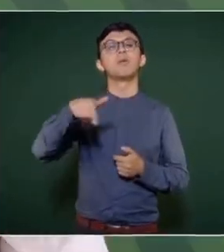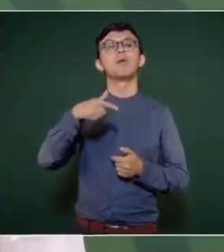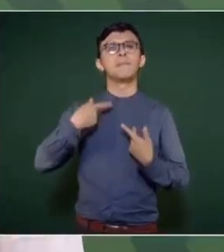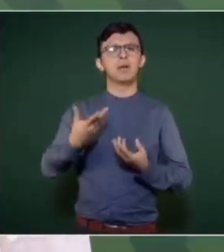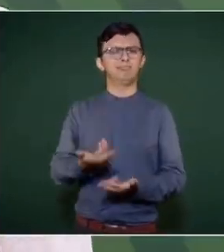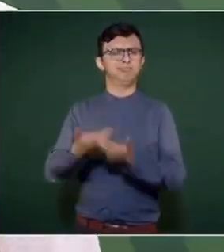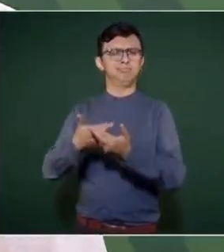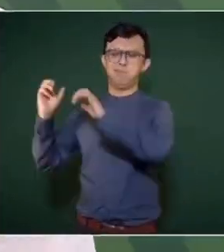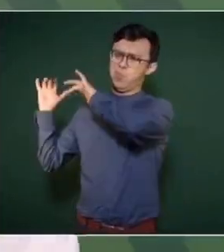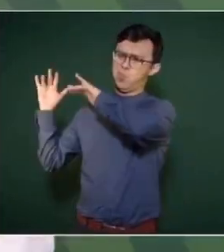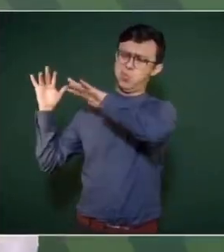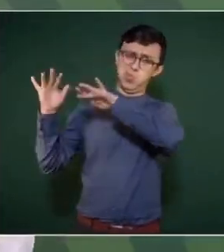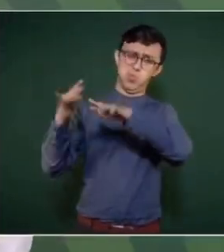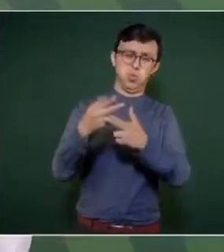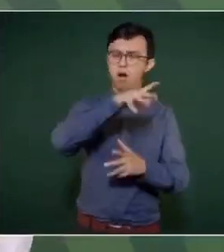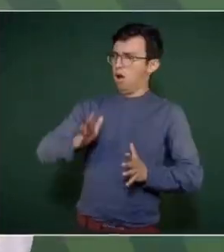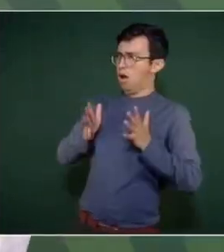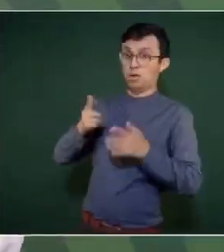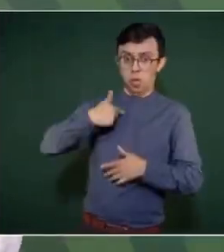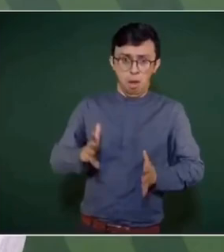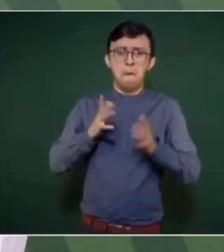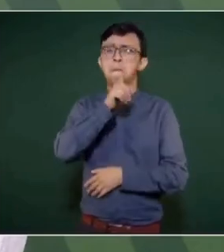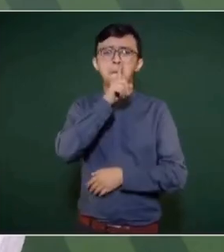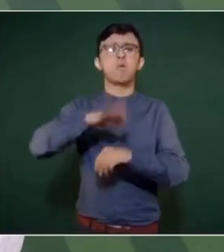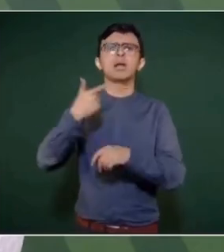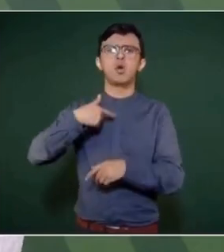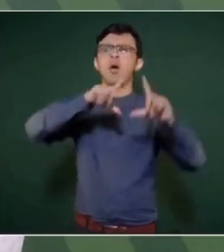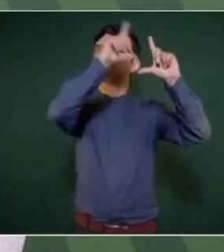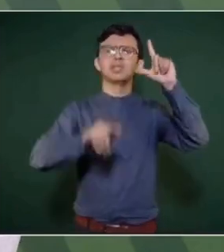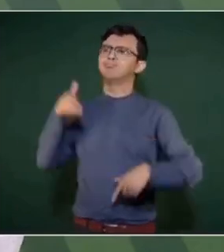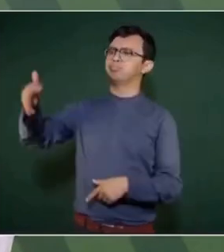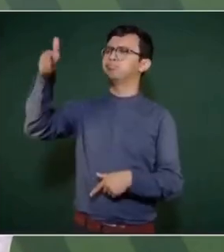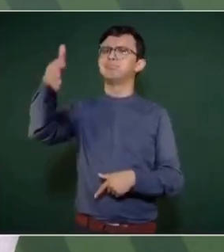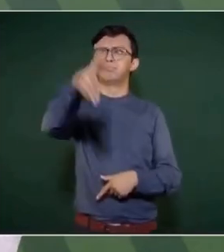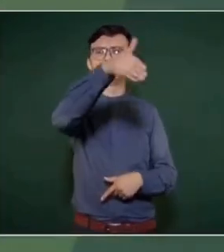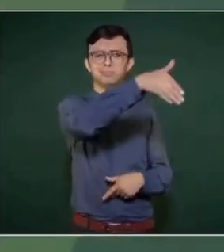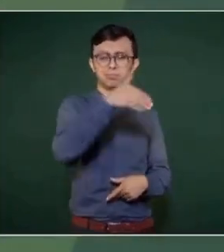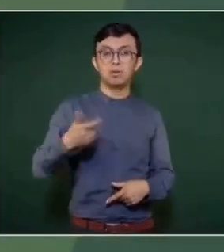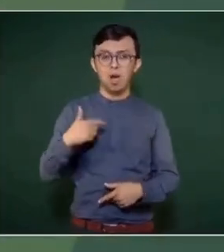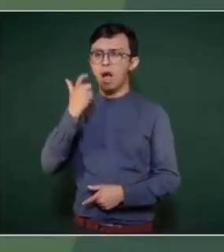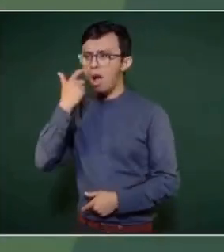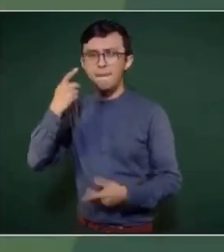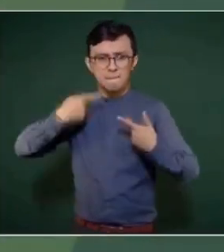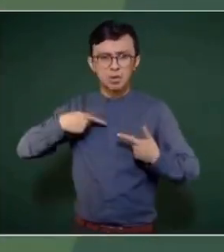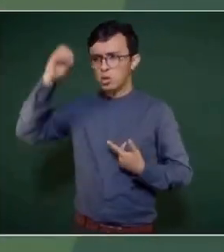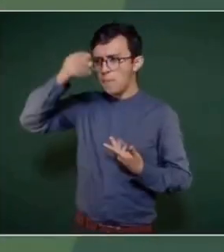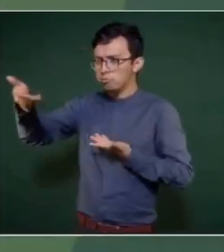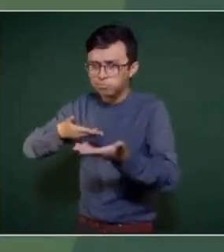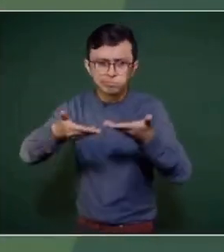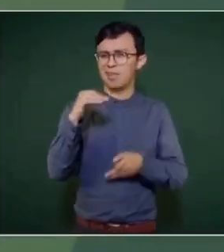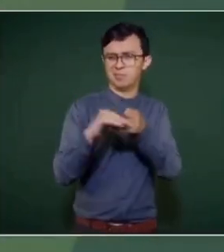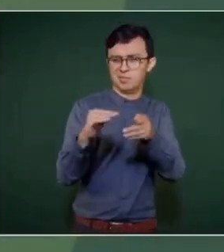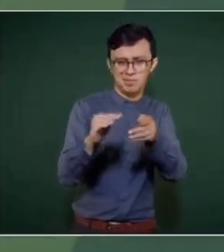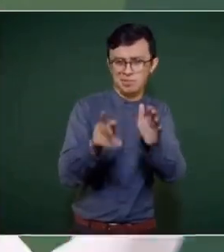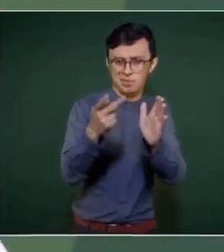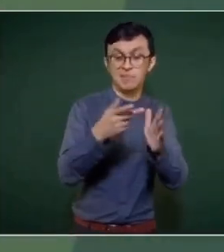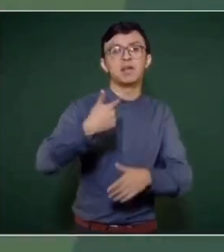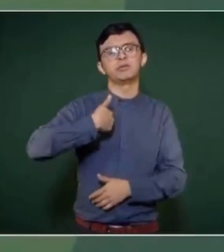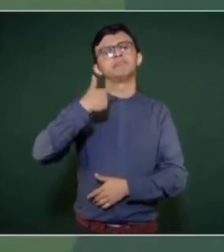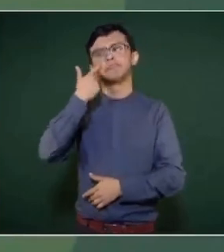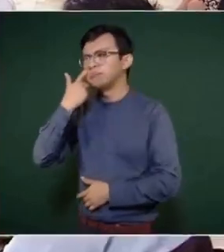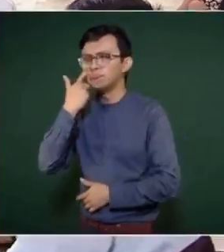llegó mucha gente. Yo no, la verdad, porque como ando en todo el país, estoy recogiendo la opinión de la gente constantemente, y